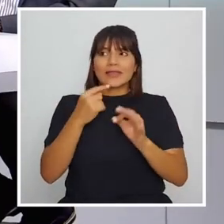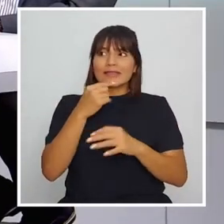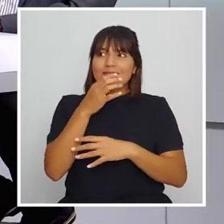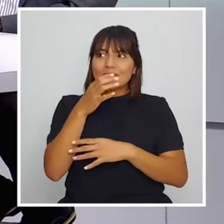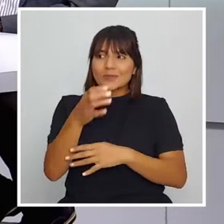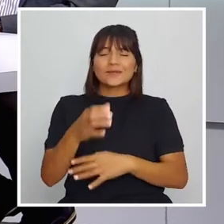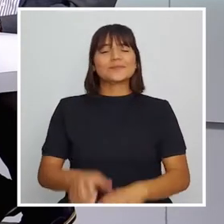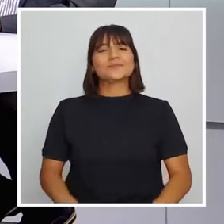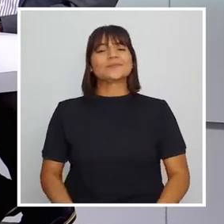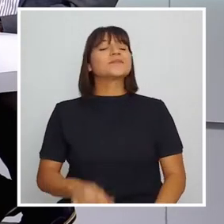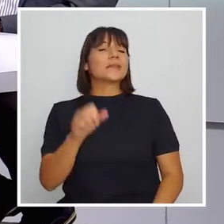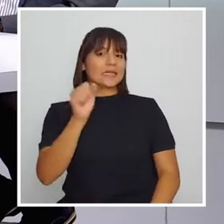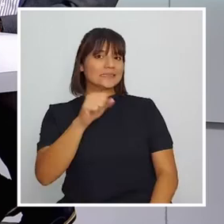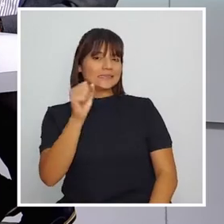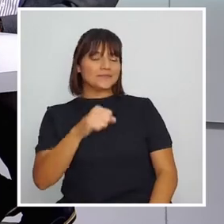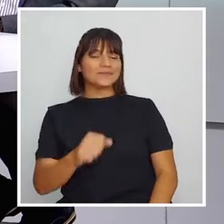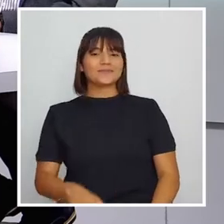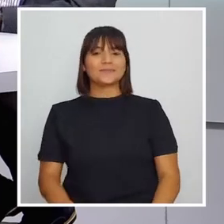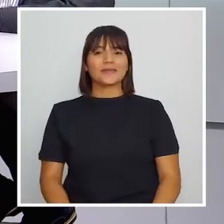tener. Sí,